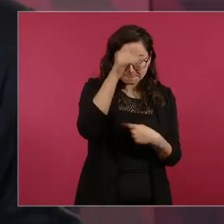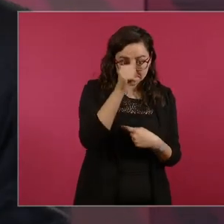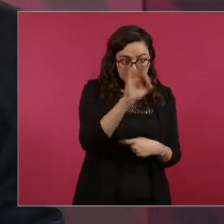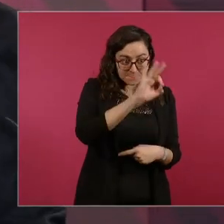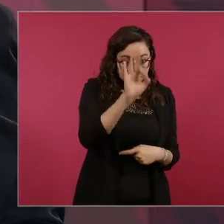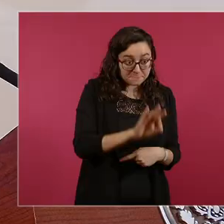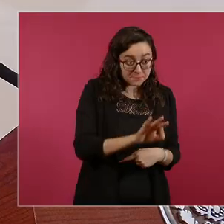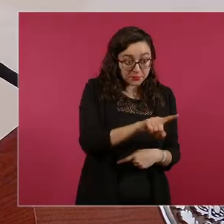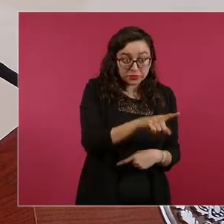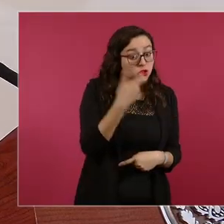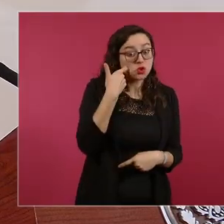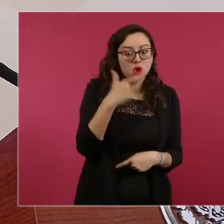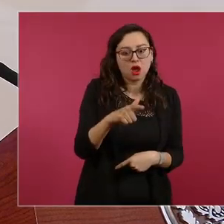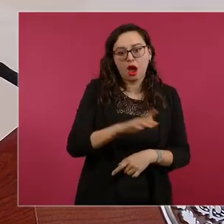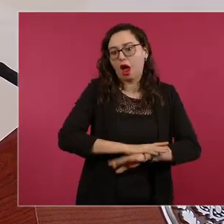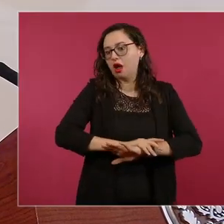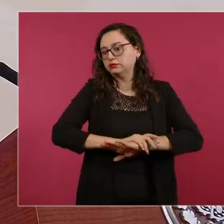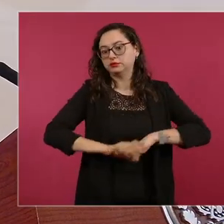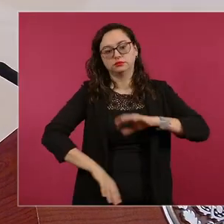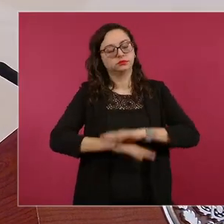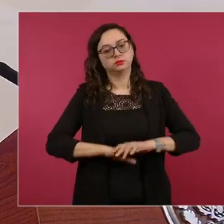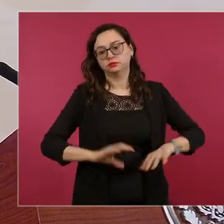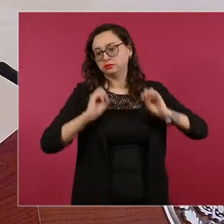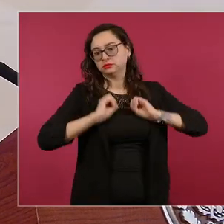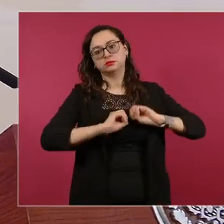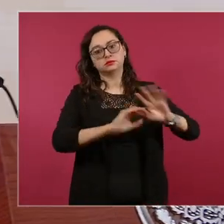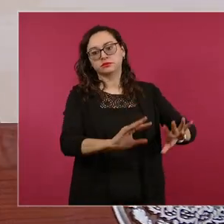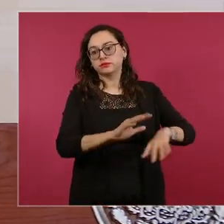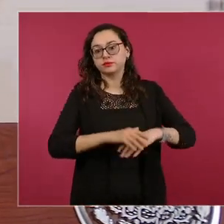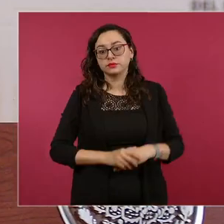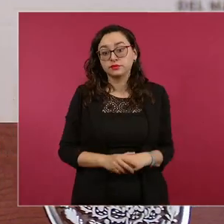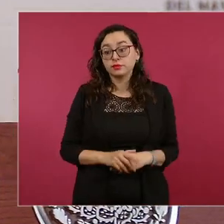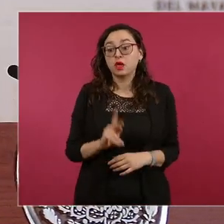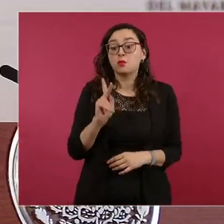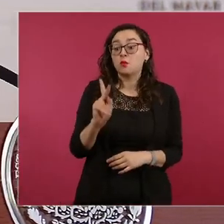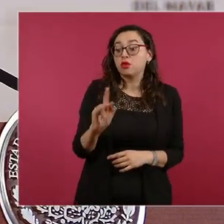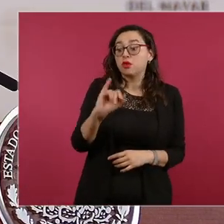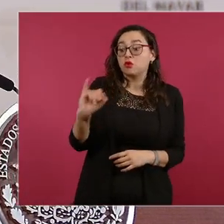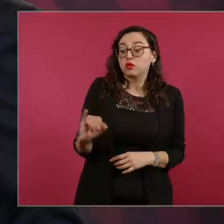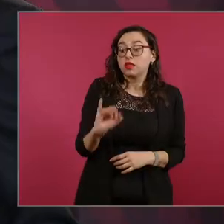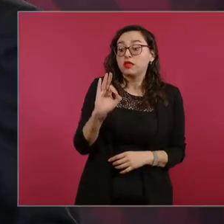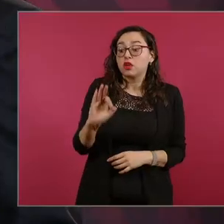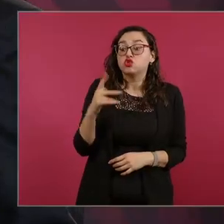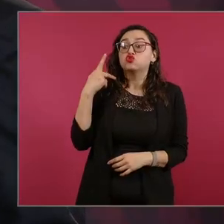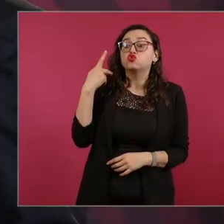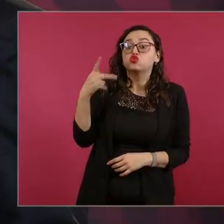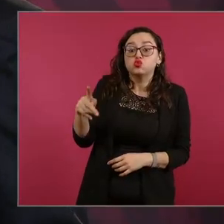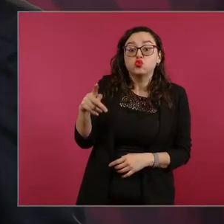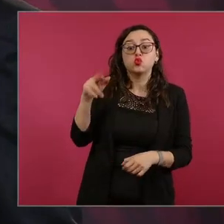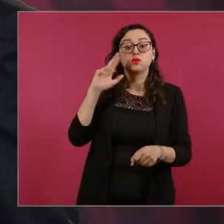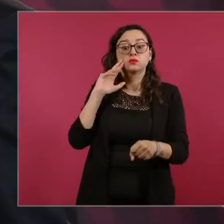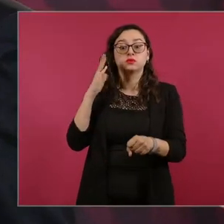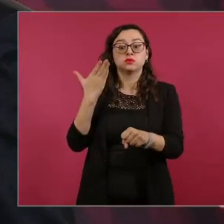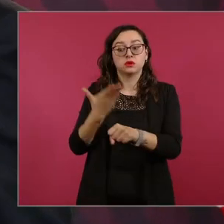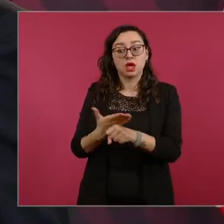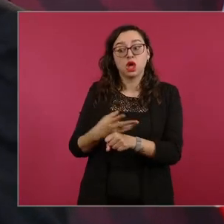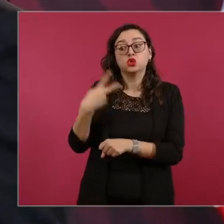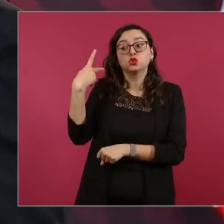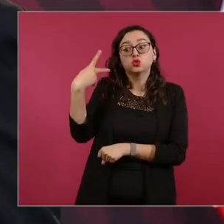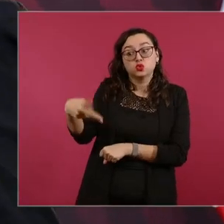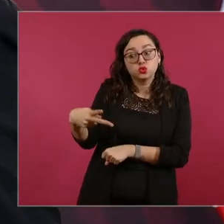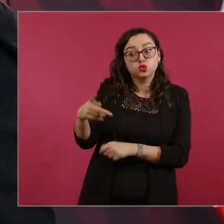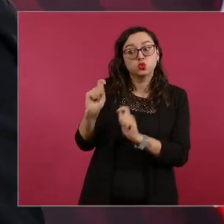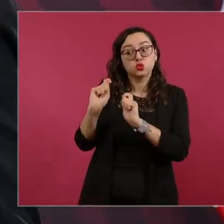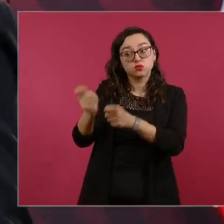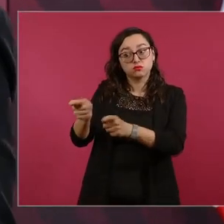que el Poder Judicial, que es al que le corresponde resolver sobre este asunto,